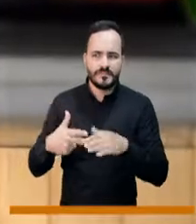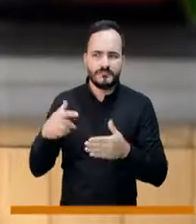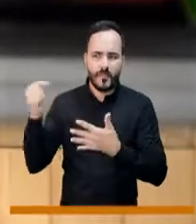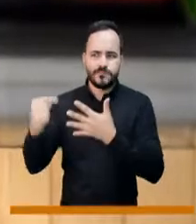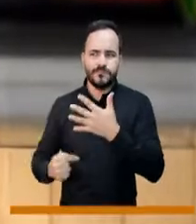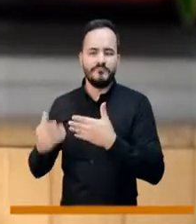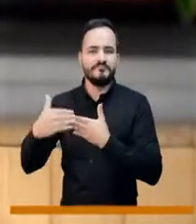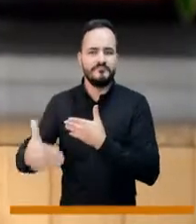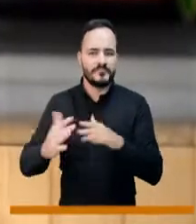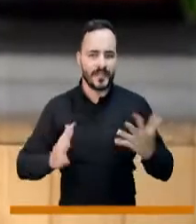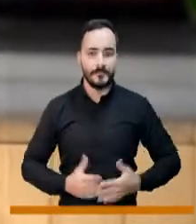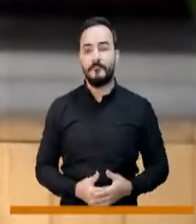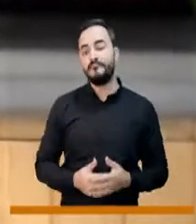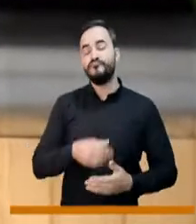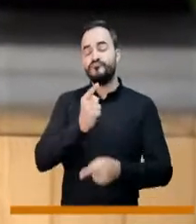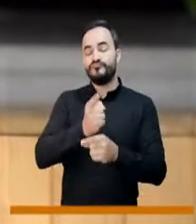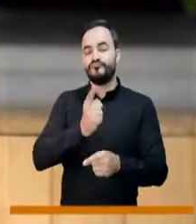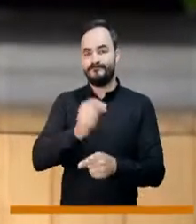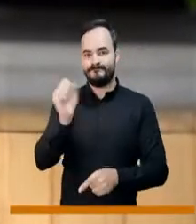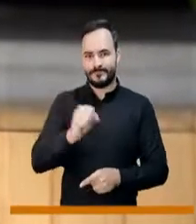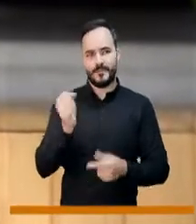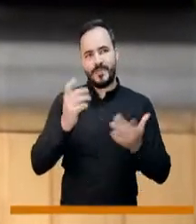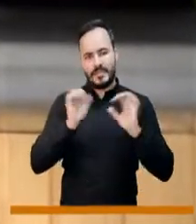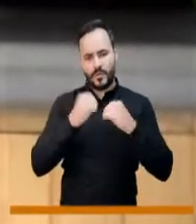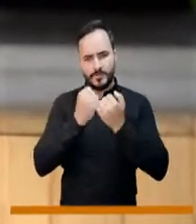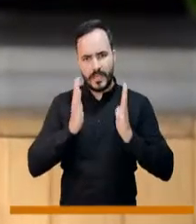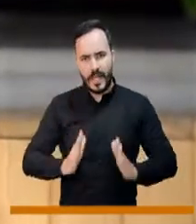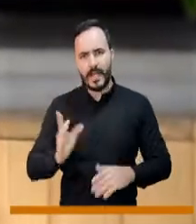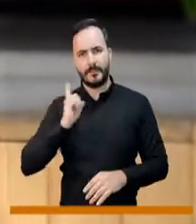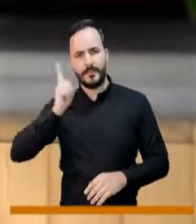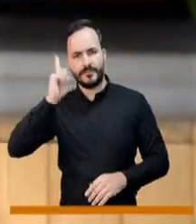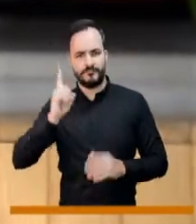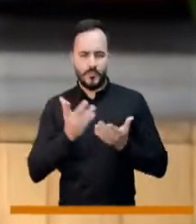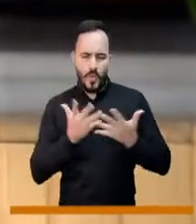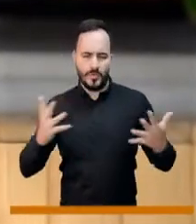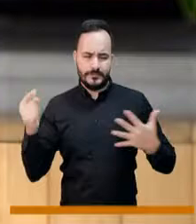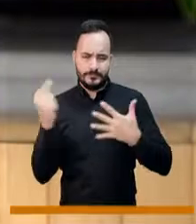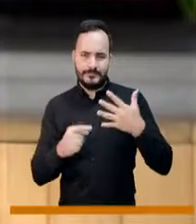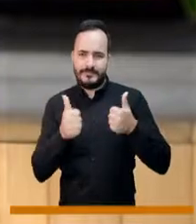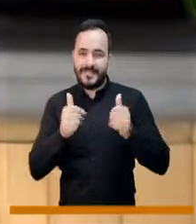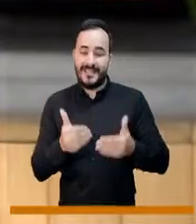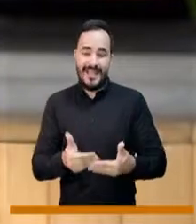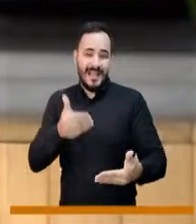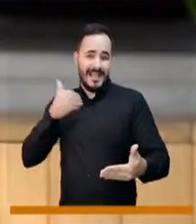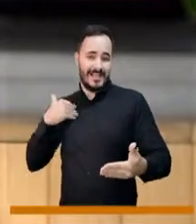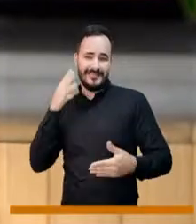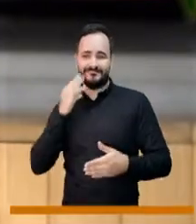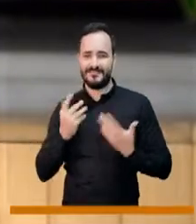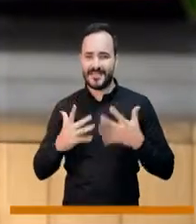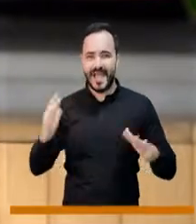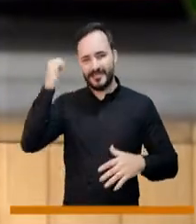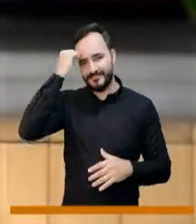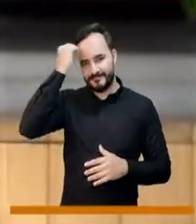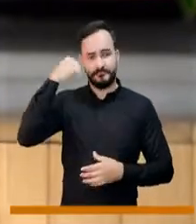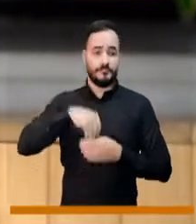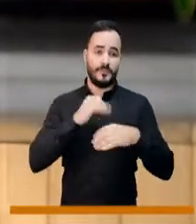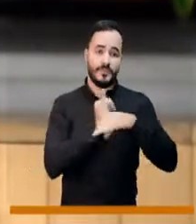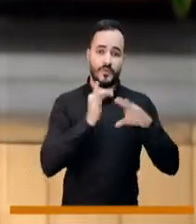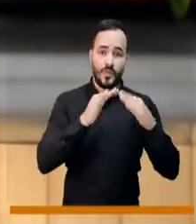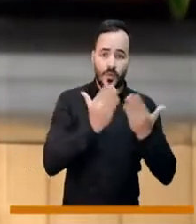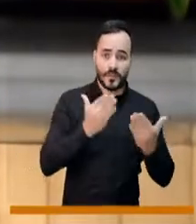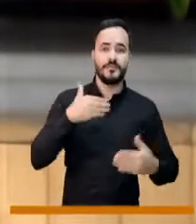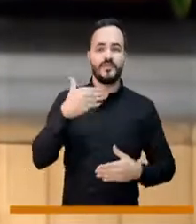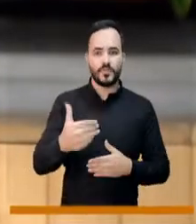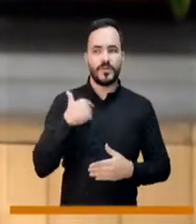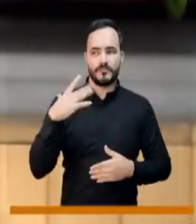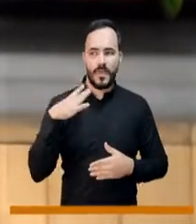Bueno, Catherine, lo primero es que antes que concejal, que político, yo he sido profesor. Desde los 20 años fui profesor de una institución educativa, de un colegio, y